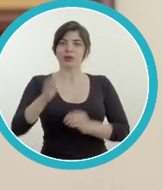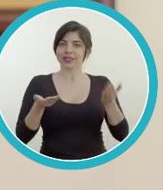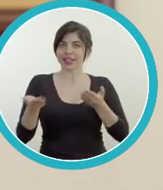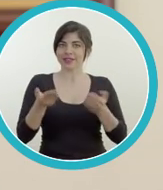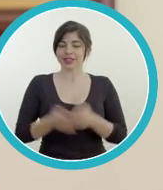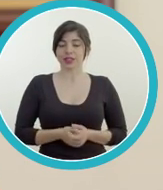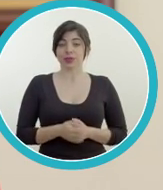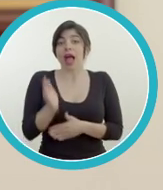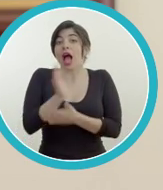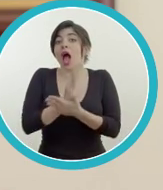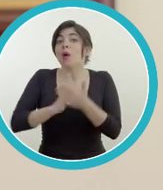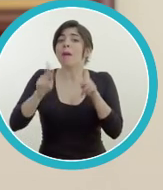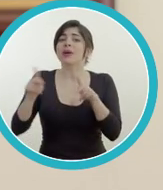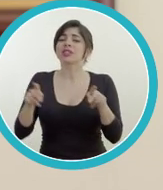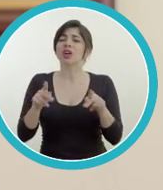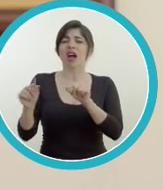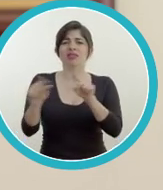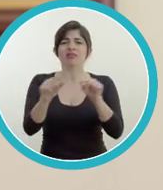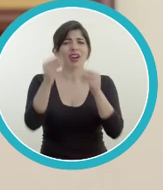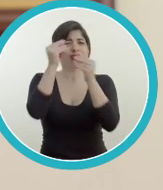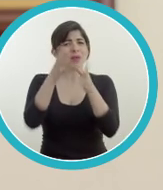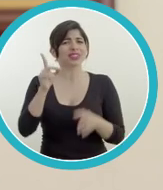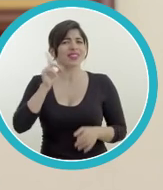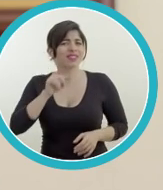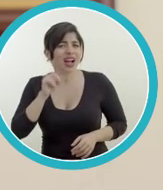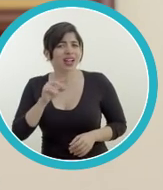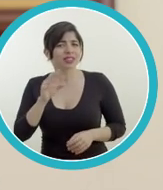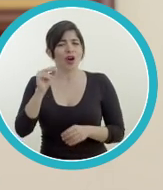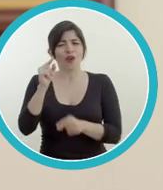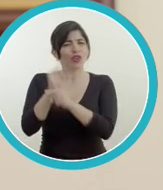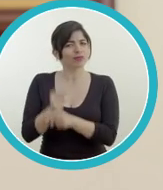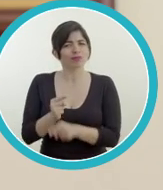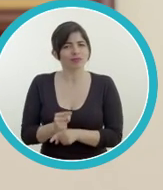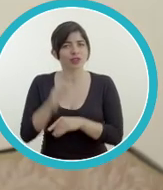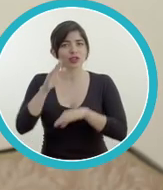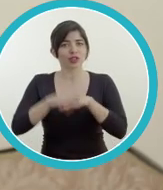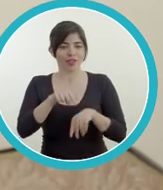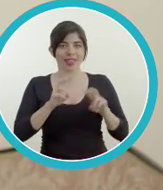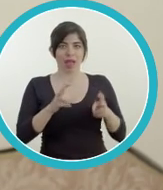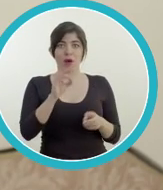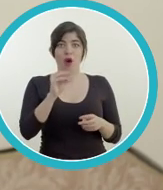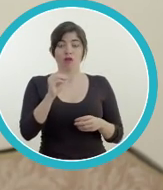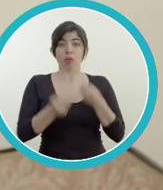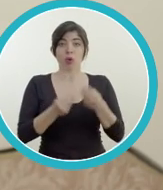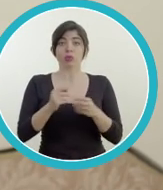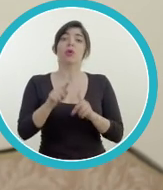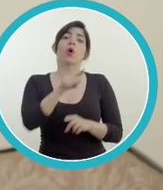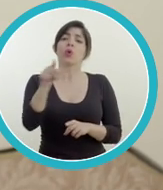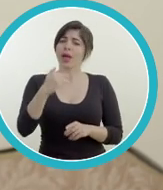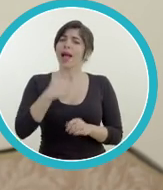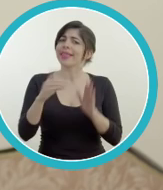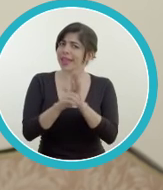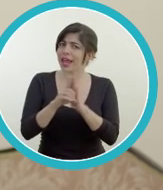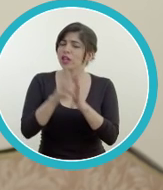rapidez en los servicios. Algunas personas han difundido información falsa o inexacta acerca de FONPRODUCE, pero